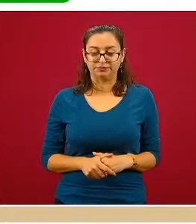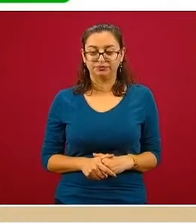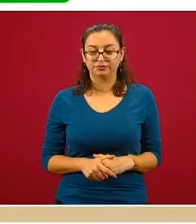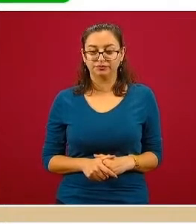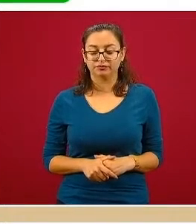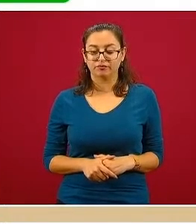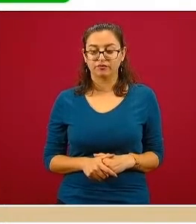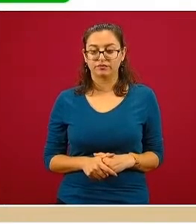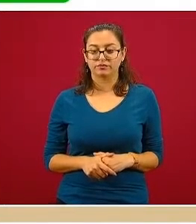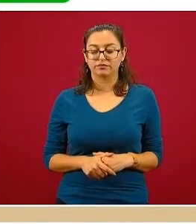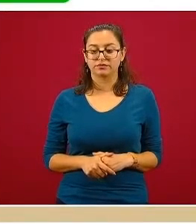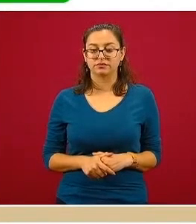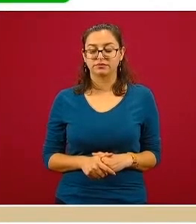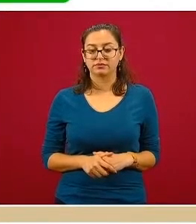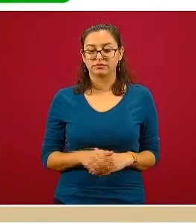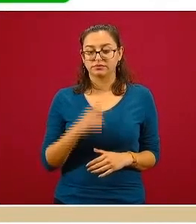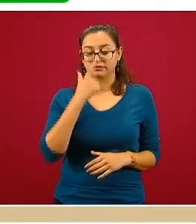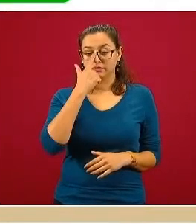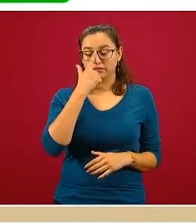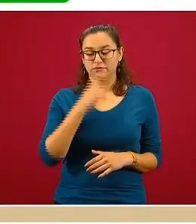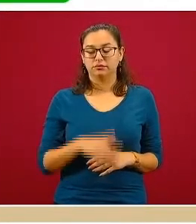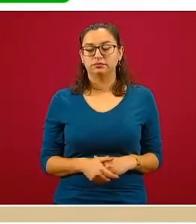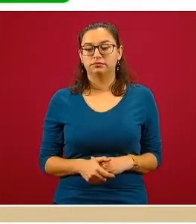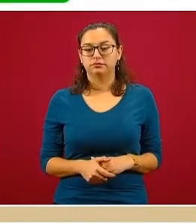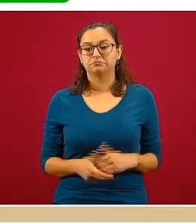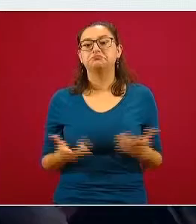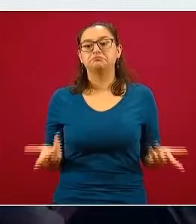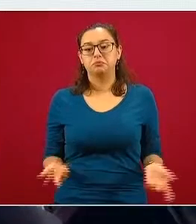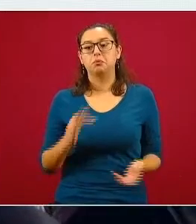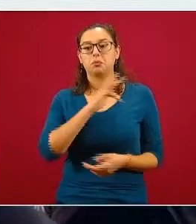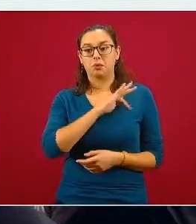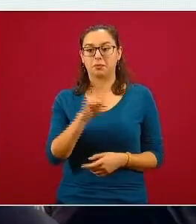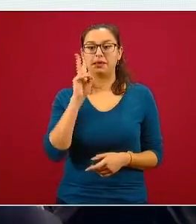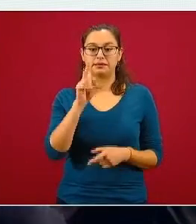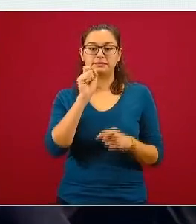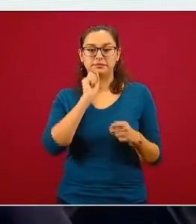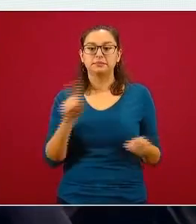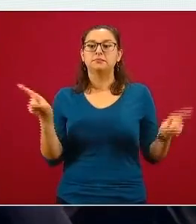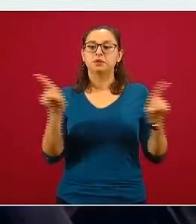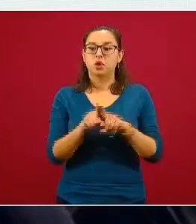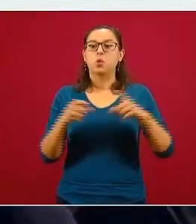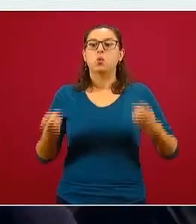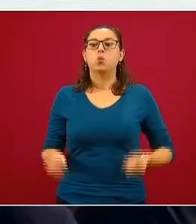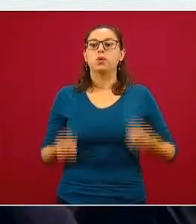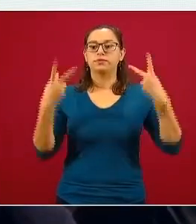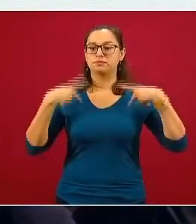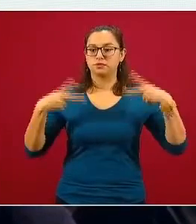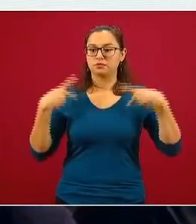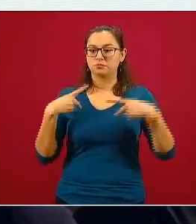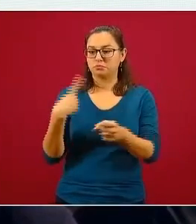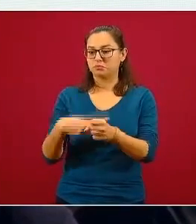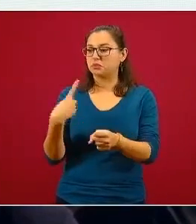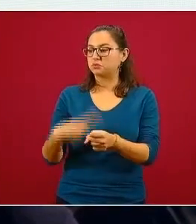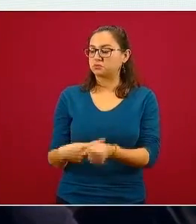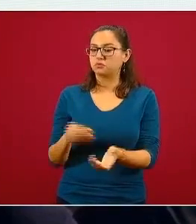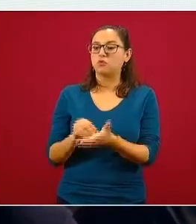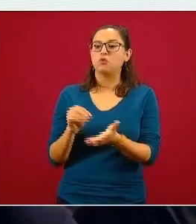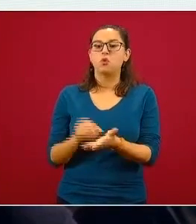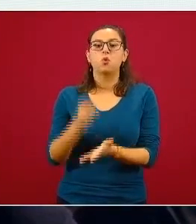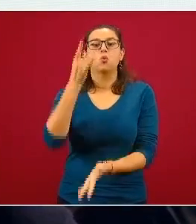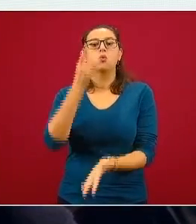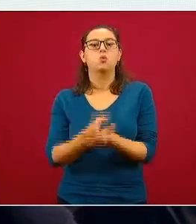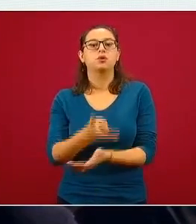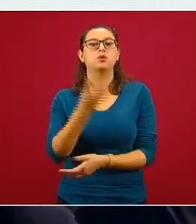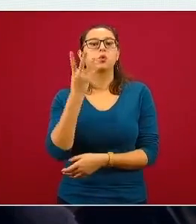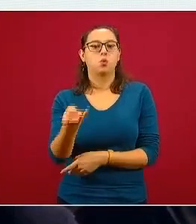hasta el corte del día de hoy por la mañana. Esto es congruente, vean, con el indicador de casos activos estimados. Solo 4% son